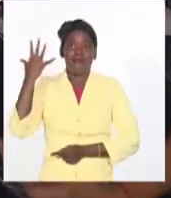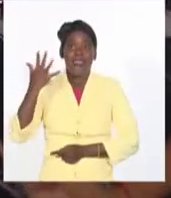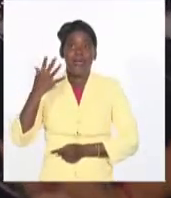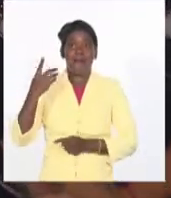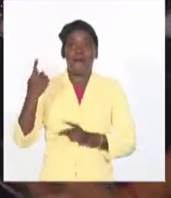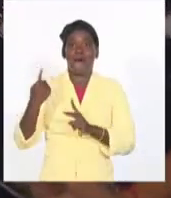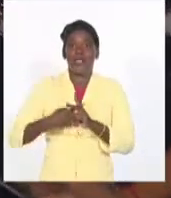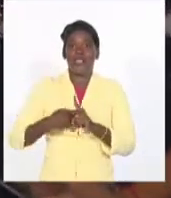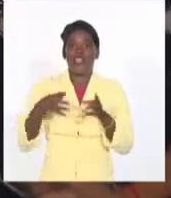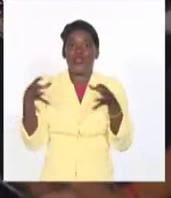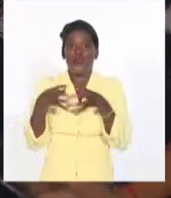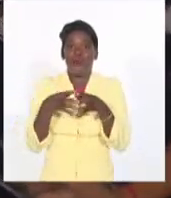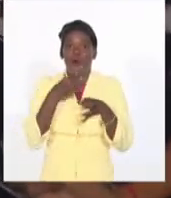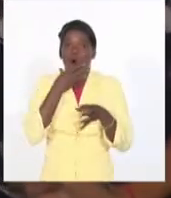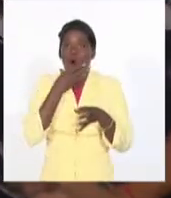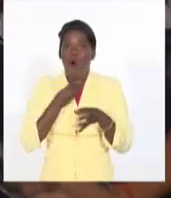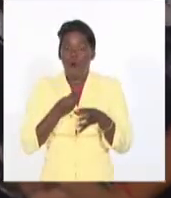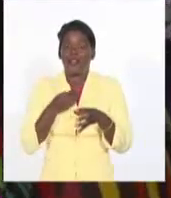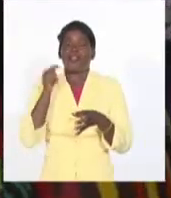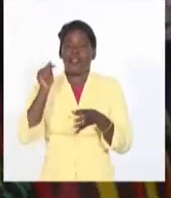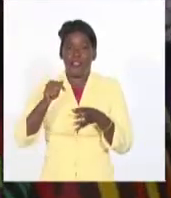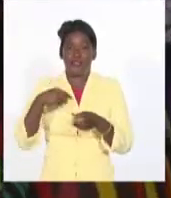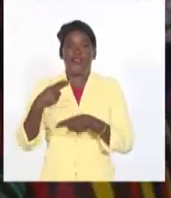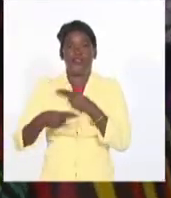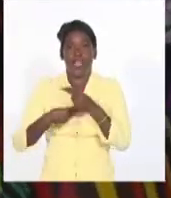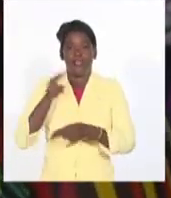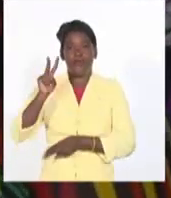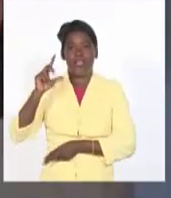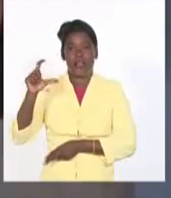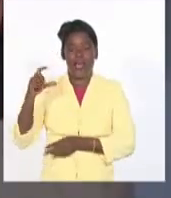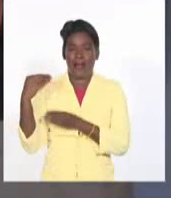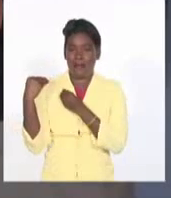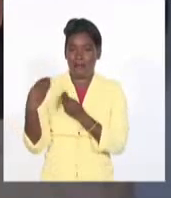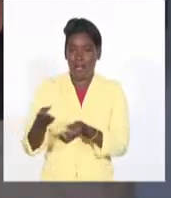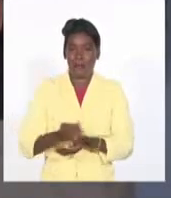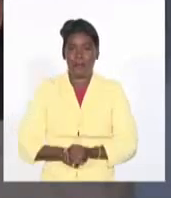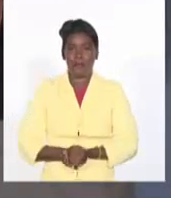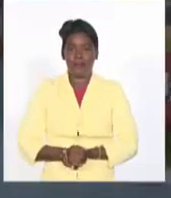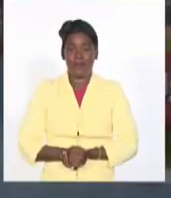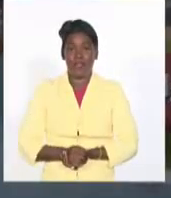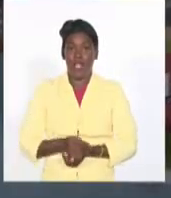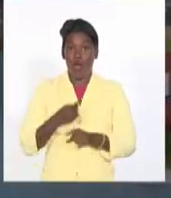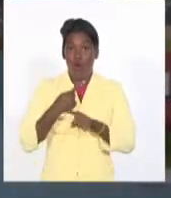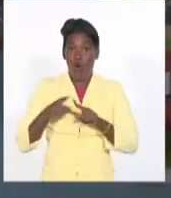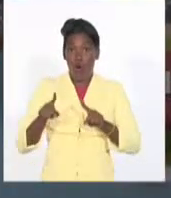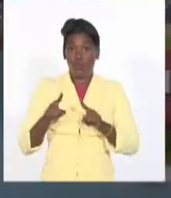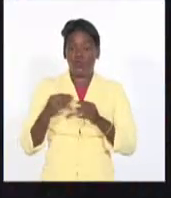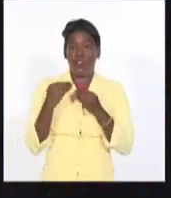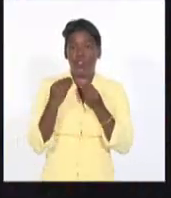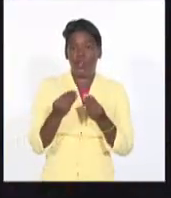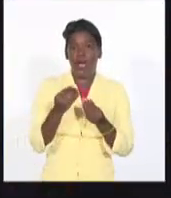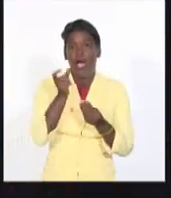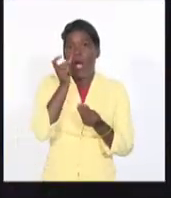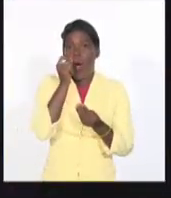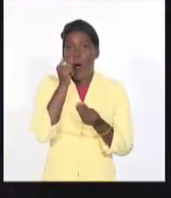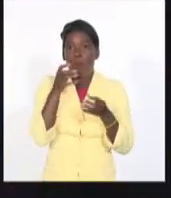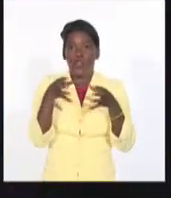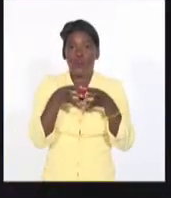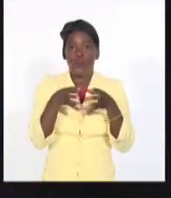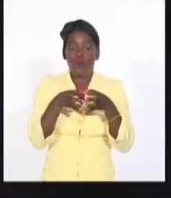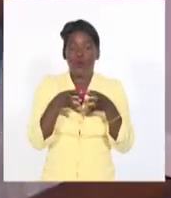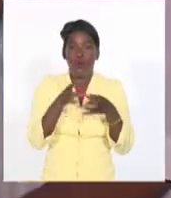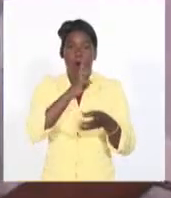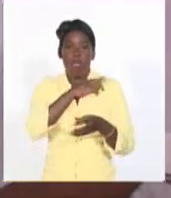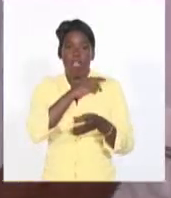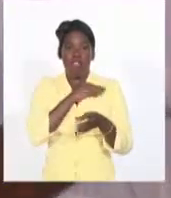la emisora CMHW Villa Clara, mientras Radio Rebelde fue reconocido por el de Producciones para Internet. La noche